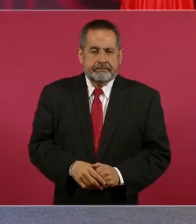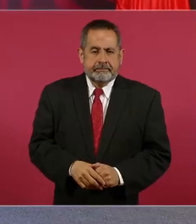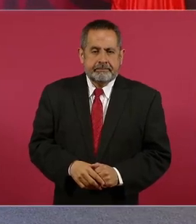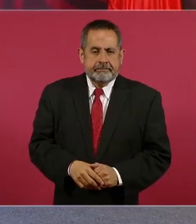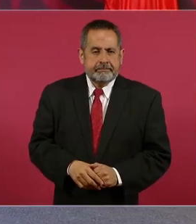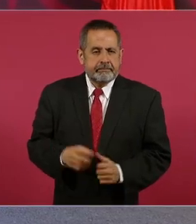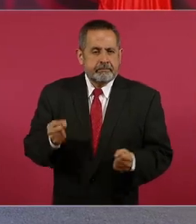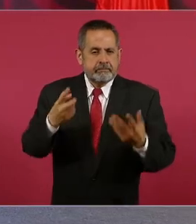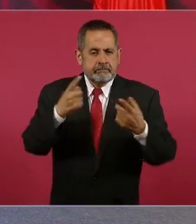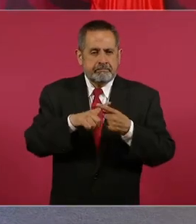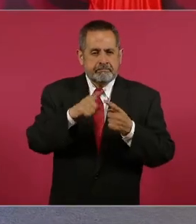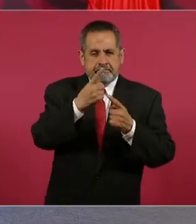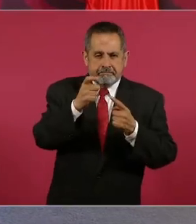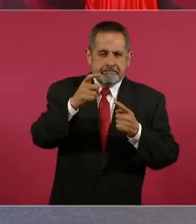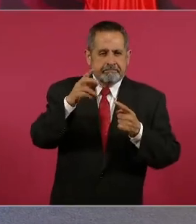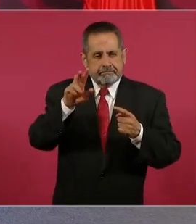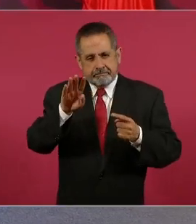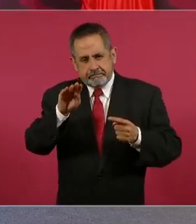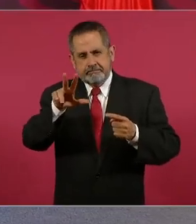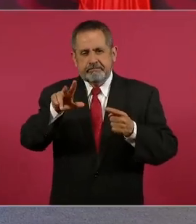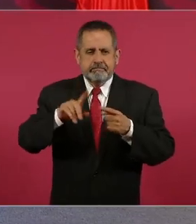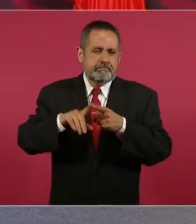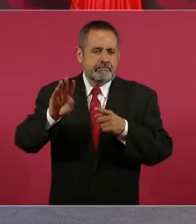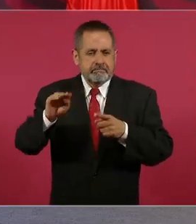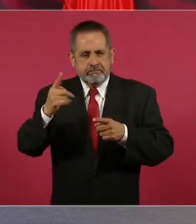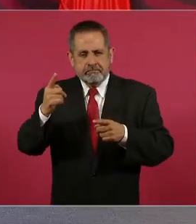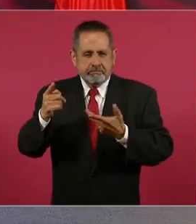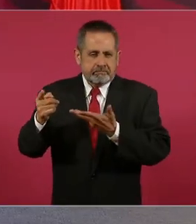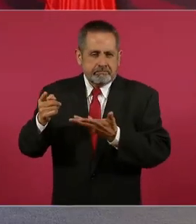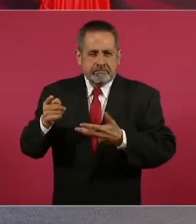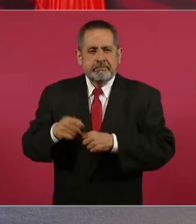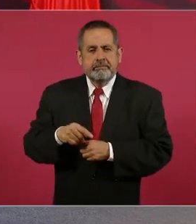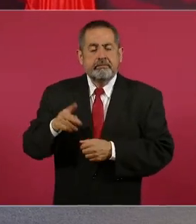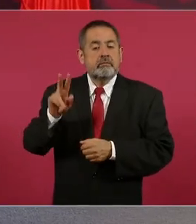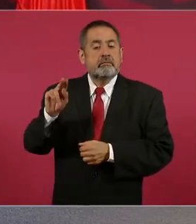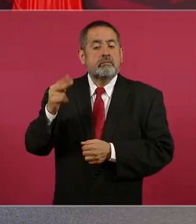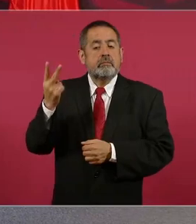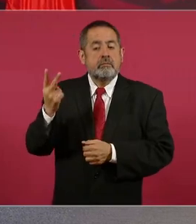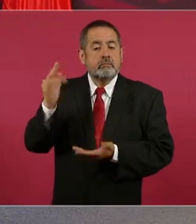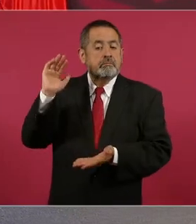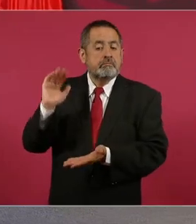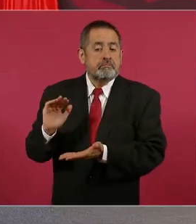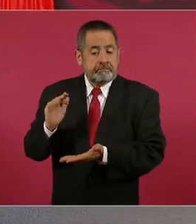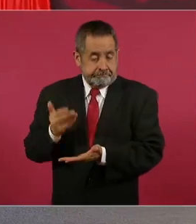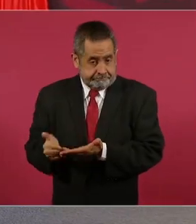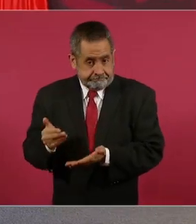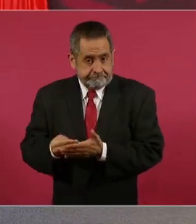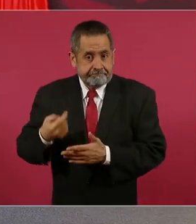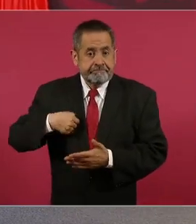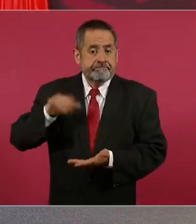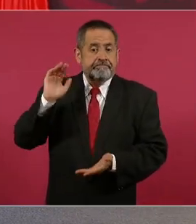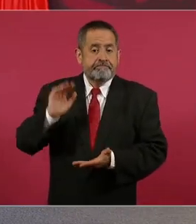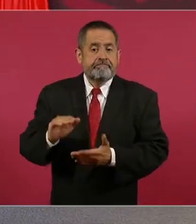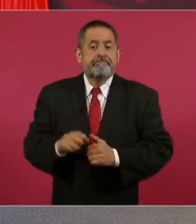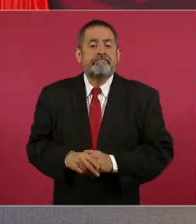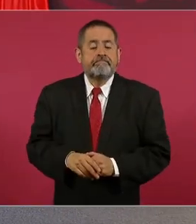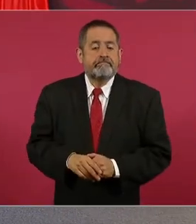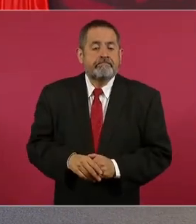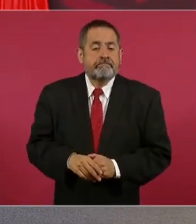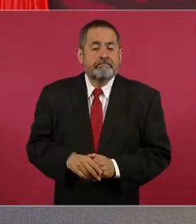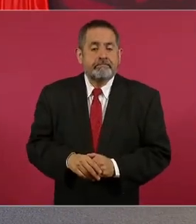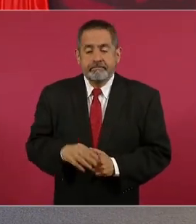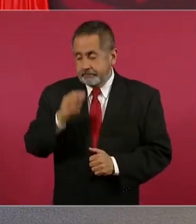20, 98, 91, 82, y estamos hablando